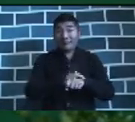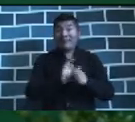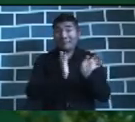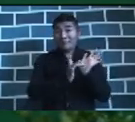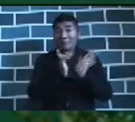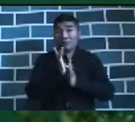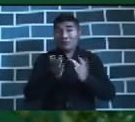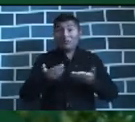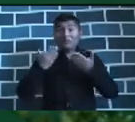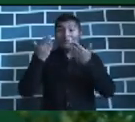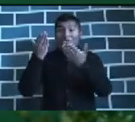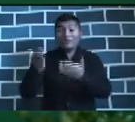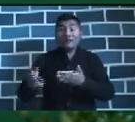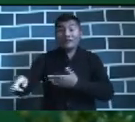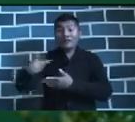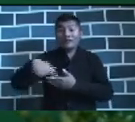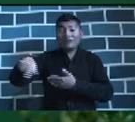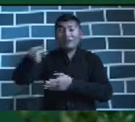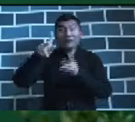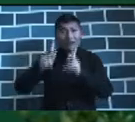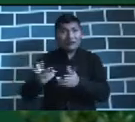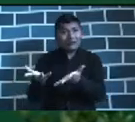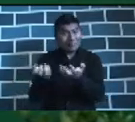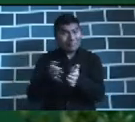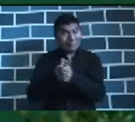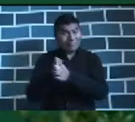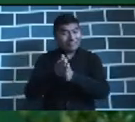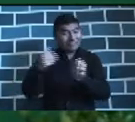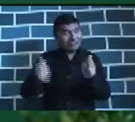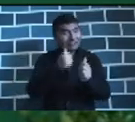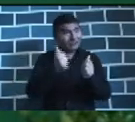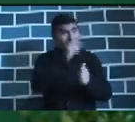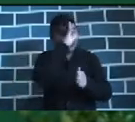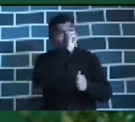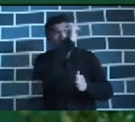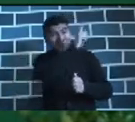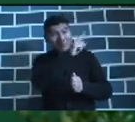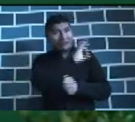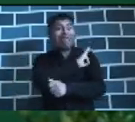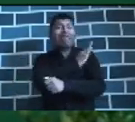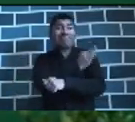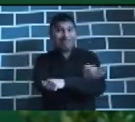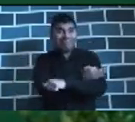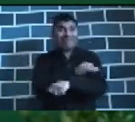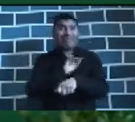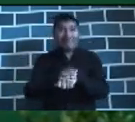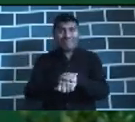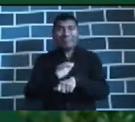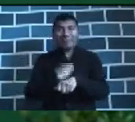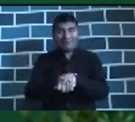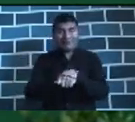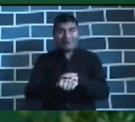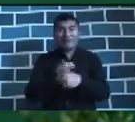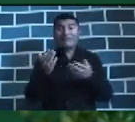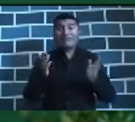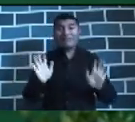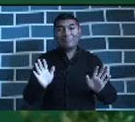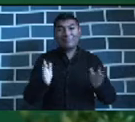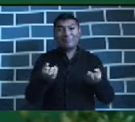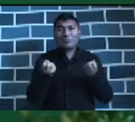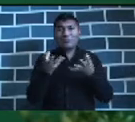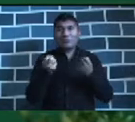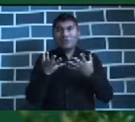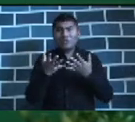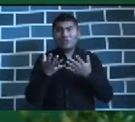jesús a los que quieran seguir fuertes exigencias desde luego muy